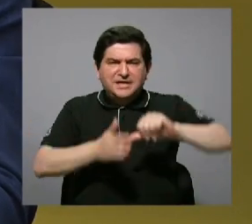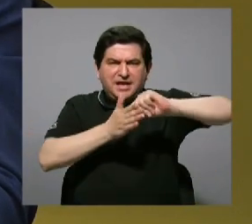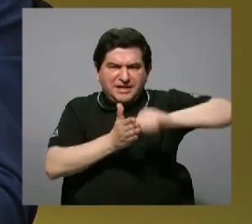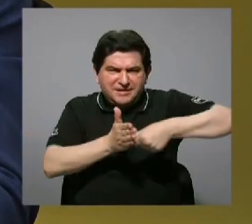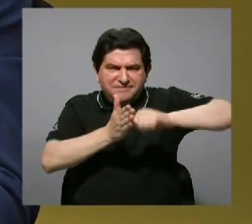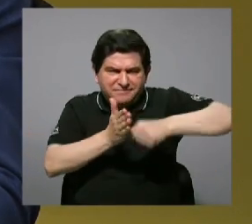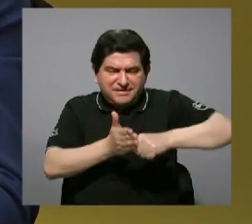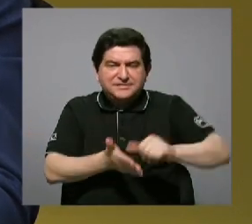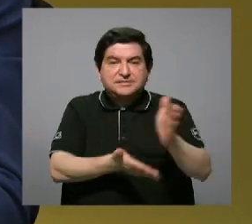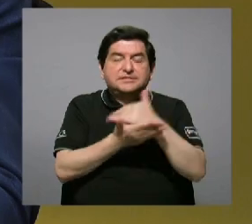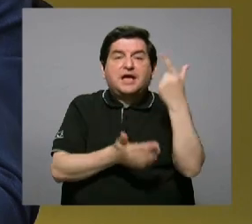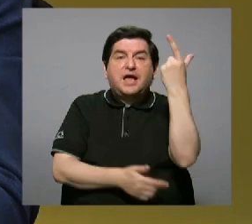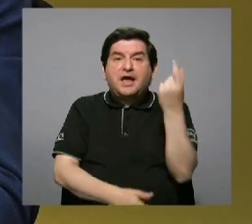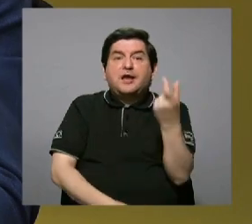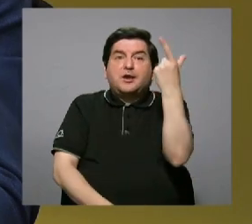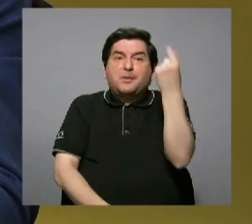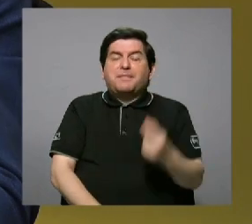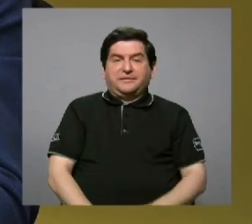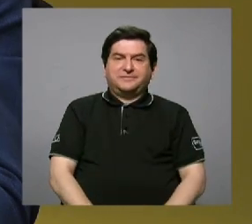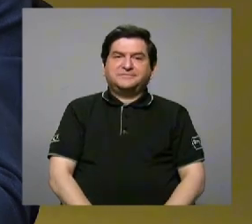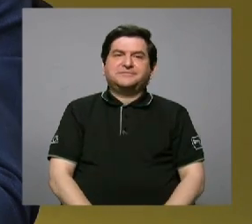es la parte de pensiones. Bueno,